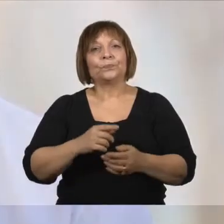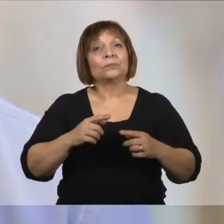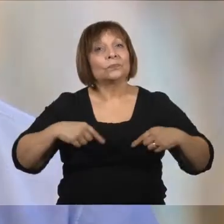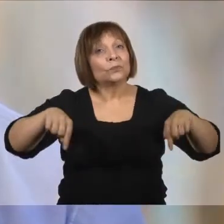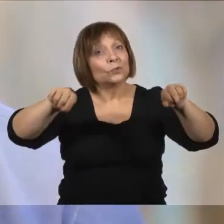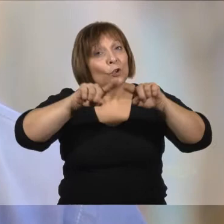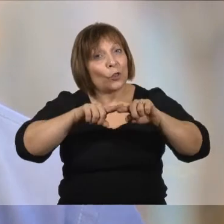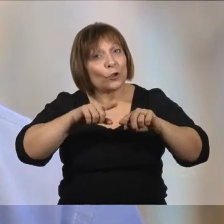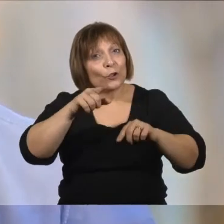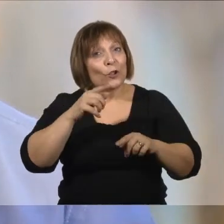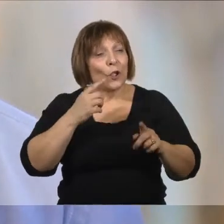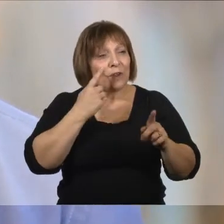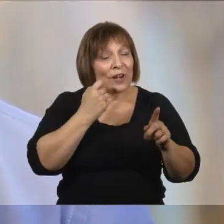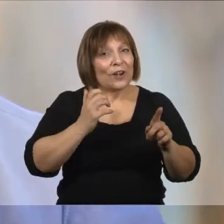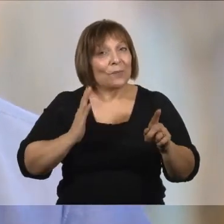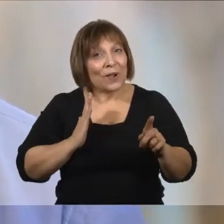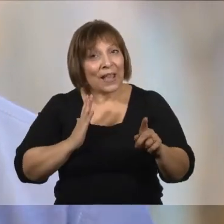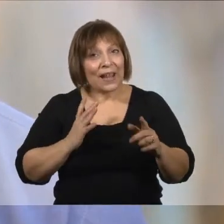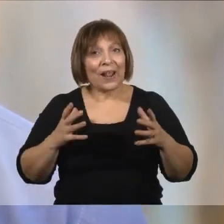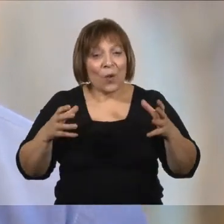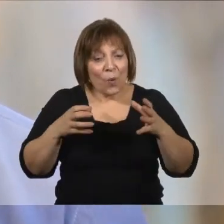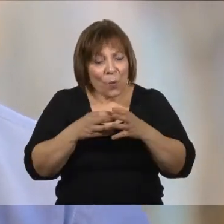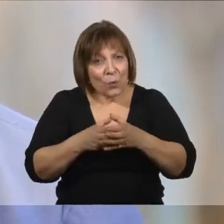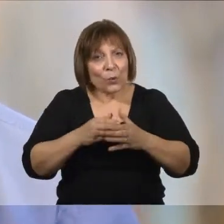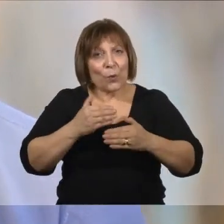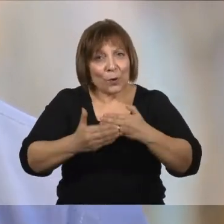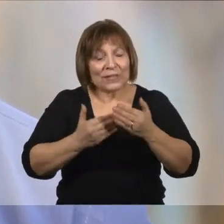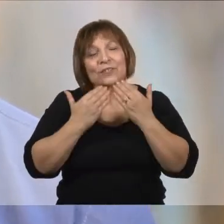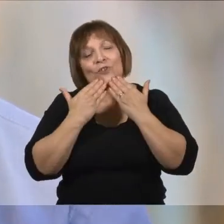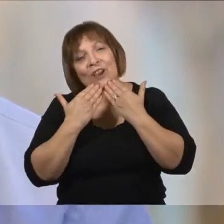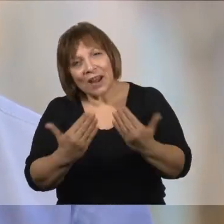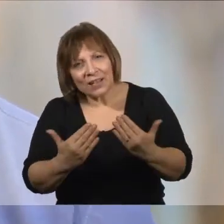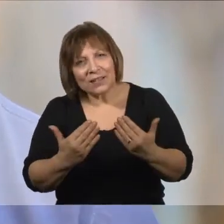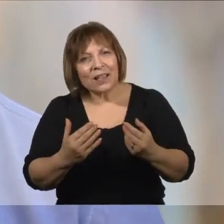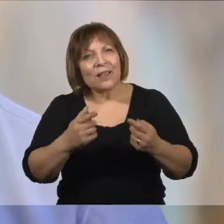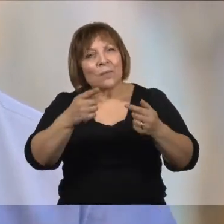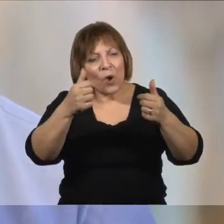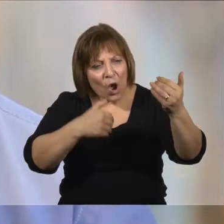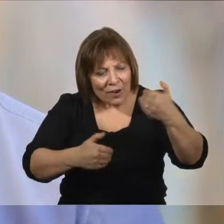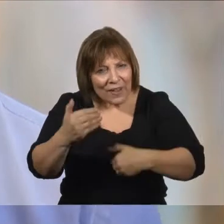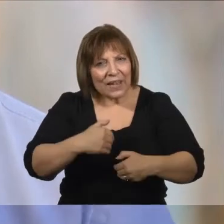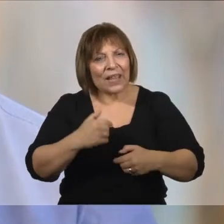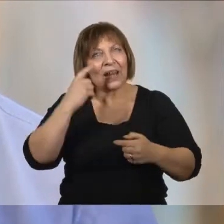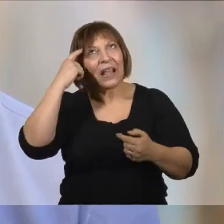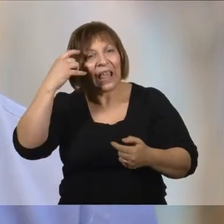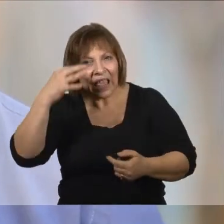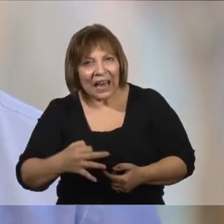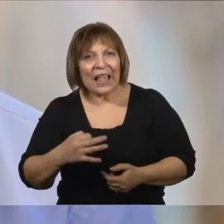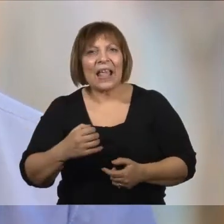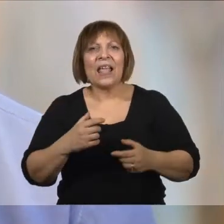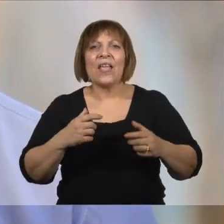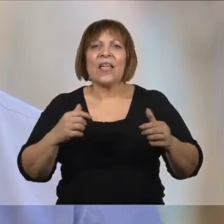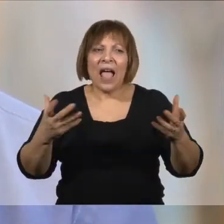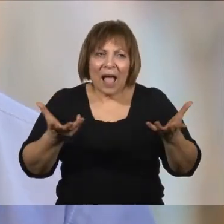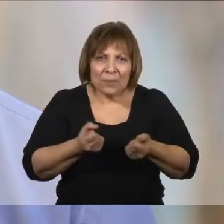A todas y todos los que nos acompañaron en este camino, en este proceso, gracias. Gracias por estar, por sumarse, por